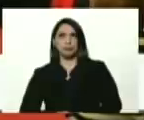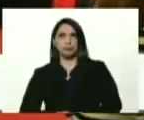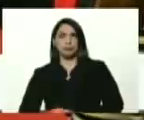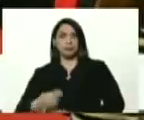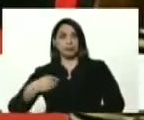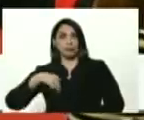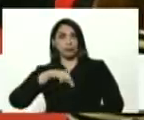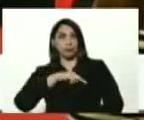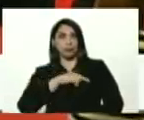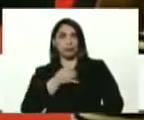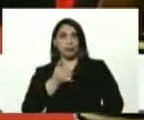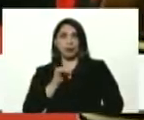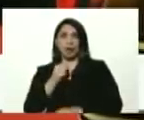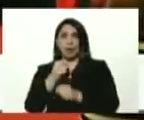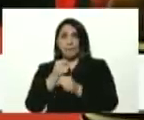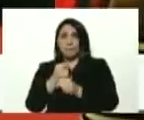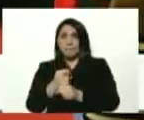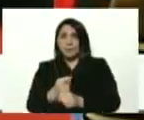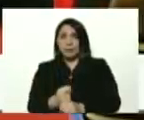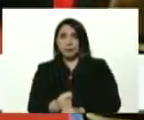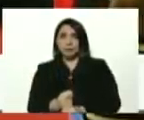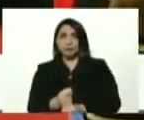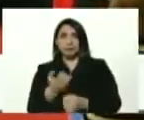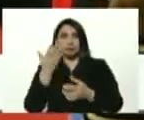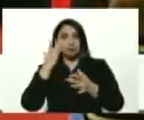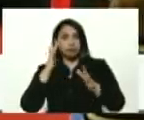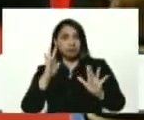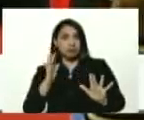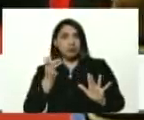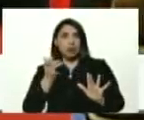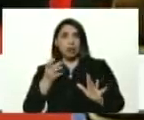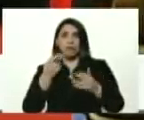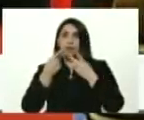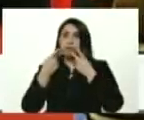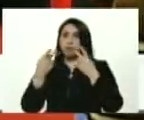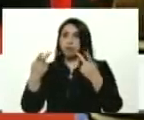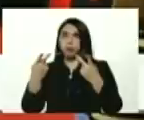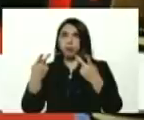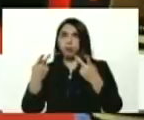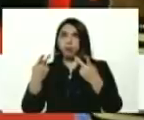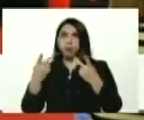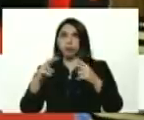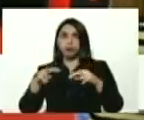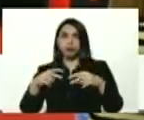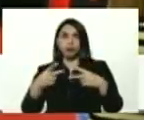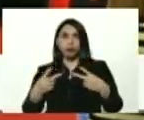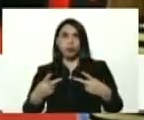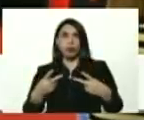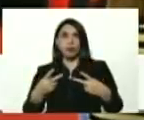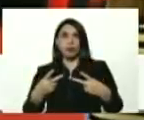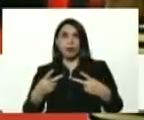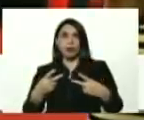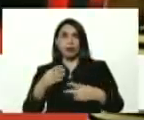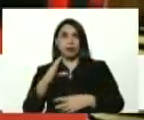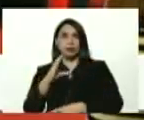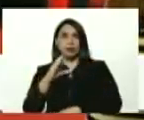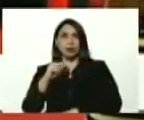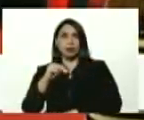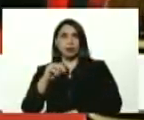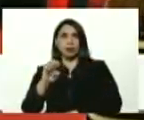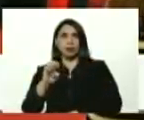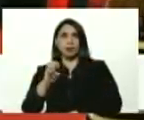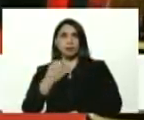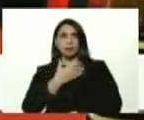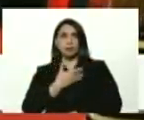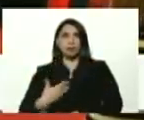Nosotros estamos a la espera si van a existir algunas declaraciones por parte de la nueva rectora o la nueva presidenta del Consejo